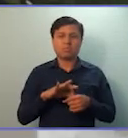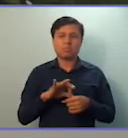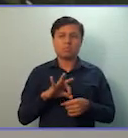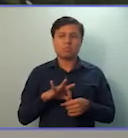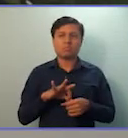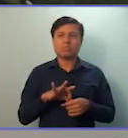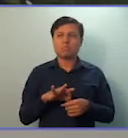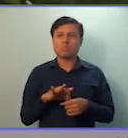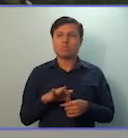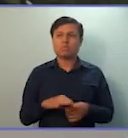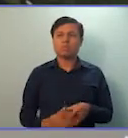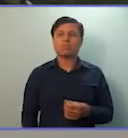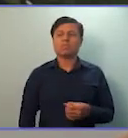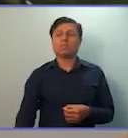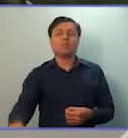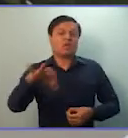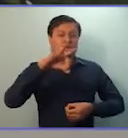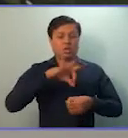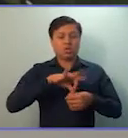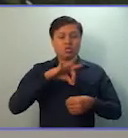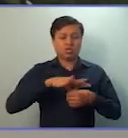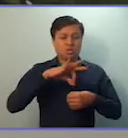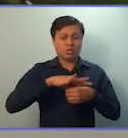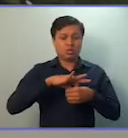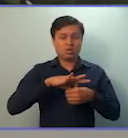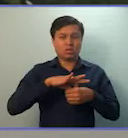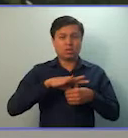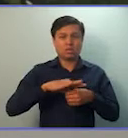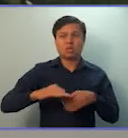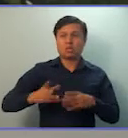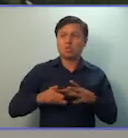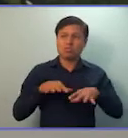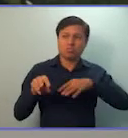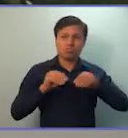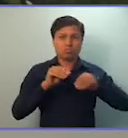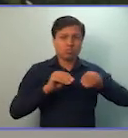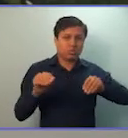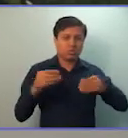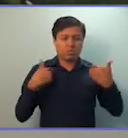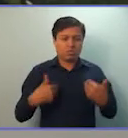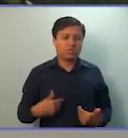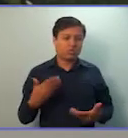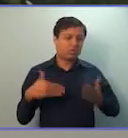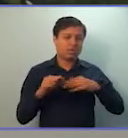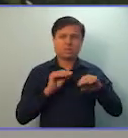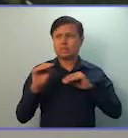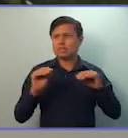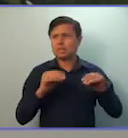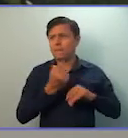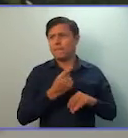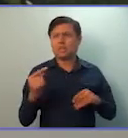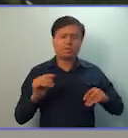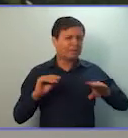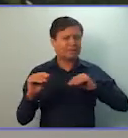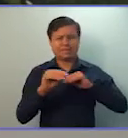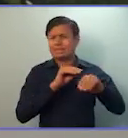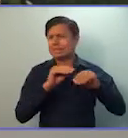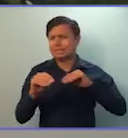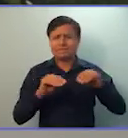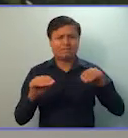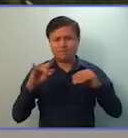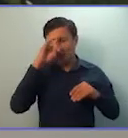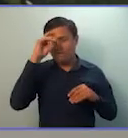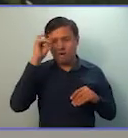acto en donde la movilidad humana más impresionante que hay exactamente o sea se mueve es cantidad de personas para en